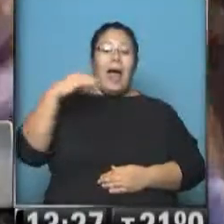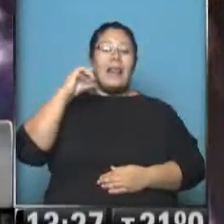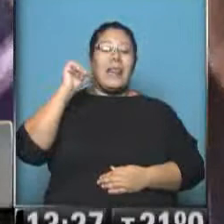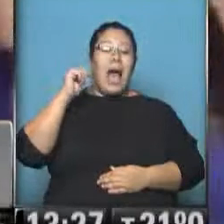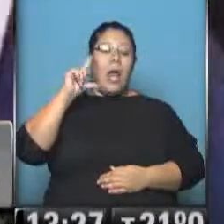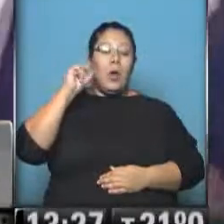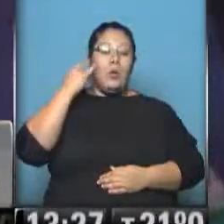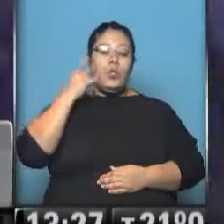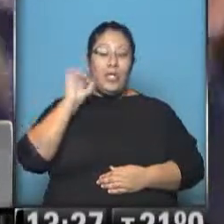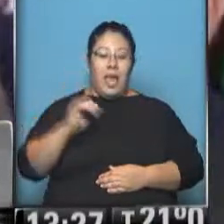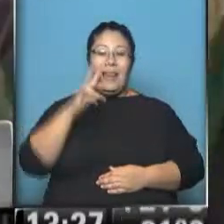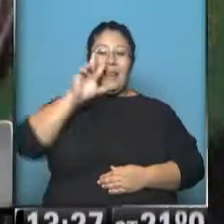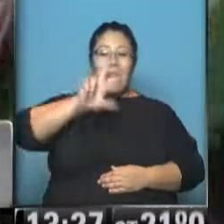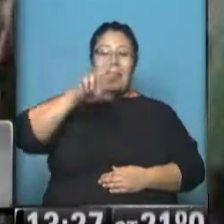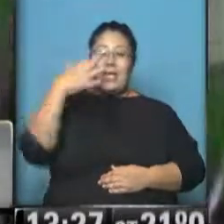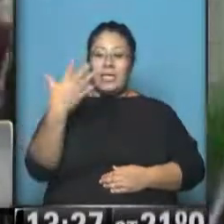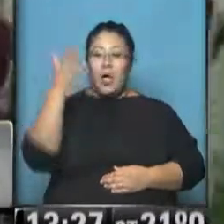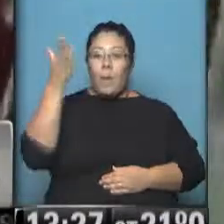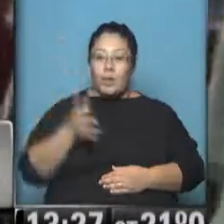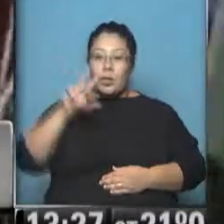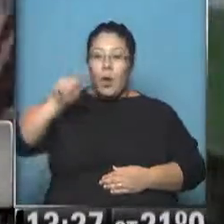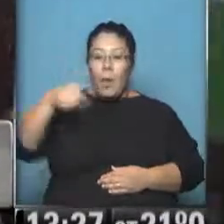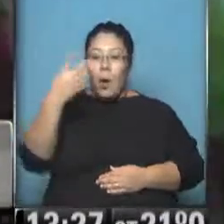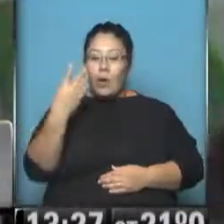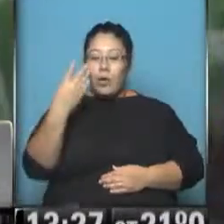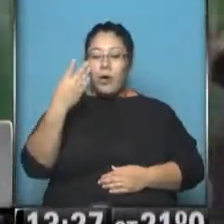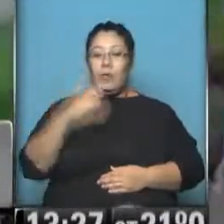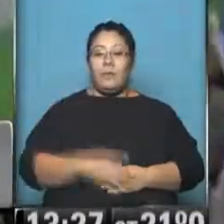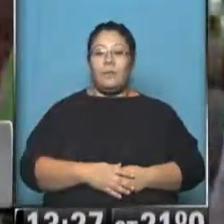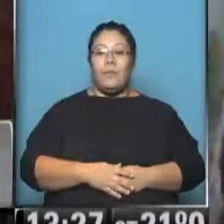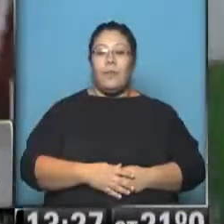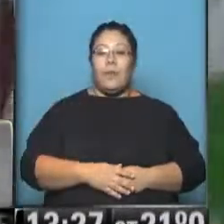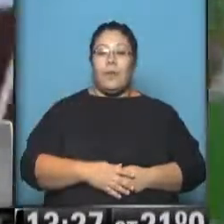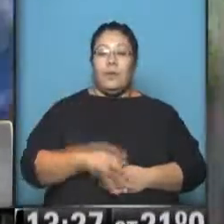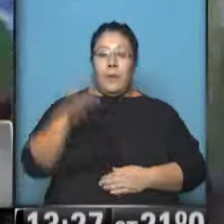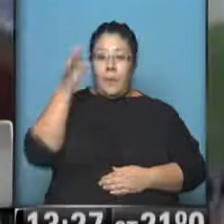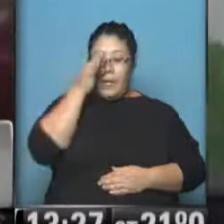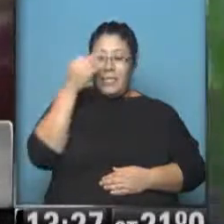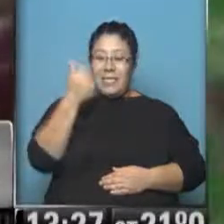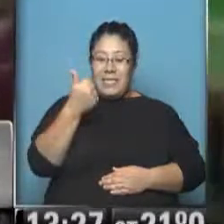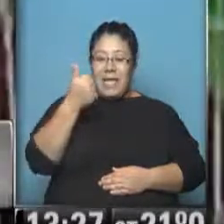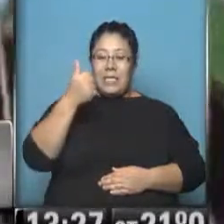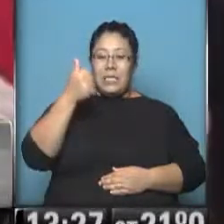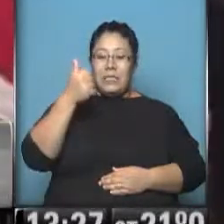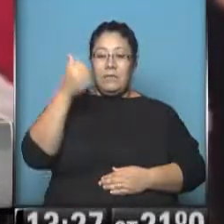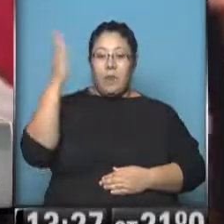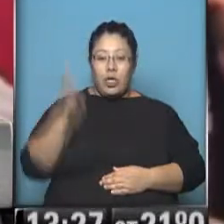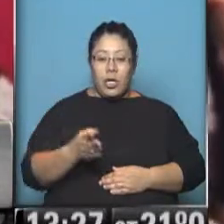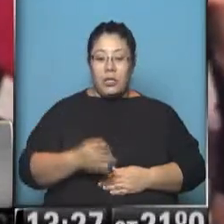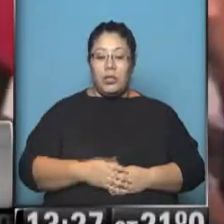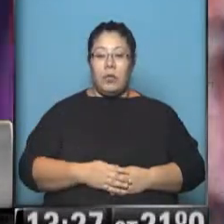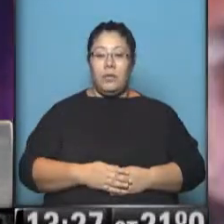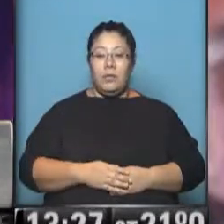de los votos. El gobernante Partido Popular alcanzó el 26,7% de los votos, una caída de más de 14 puntos